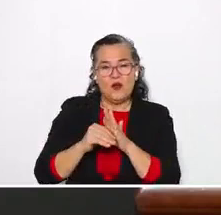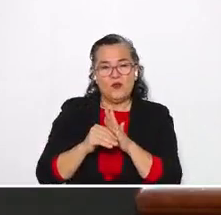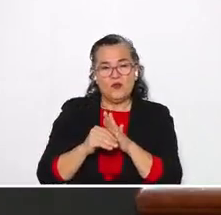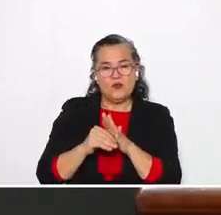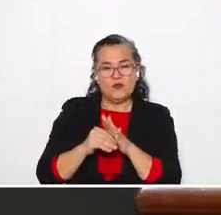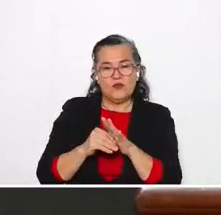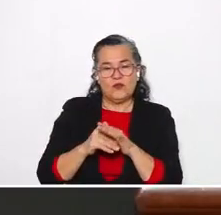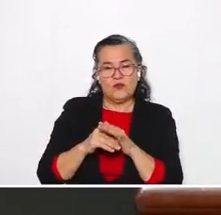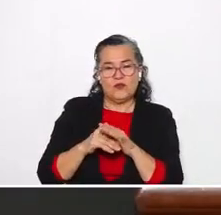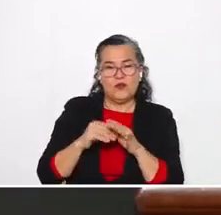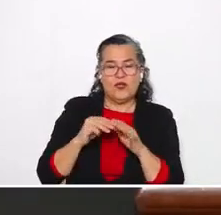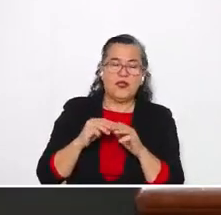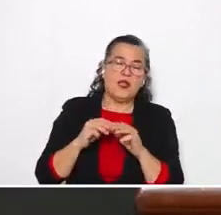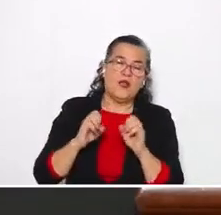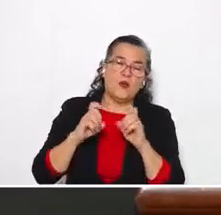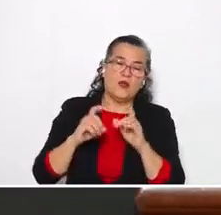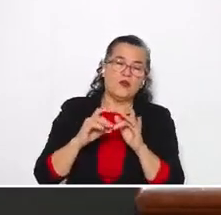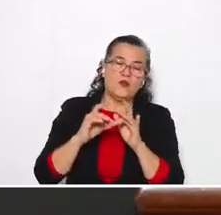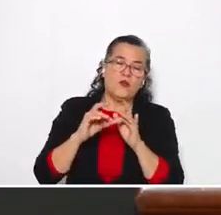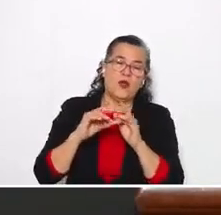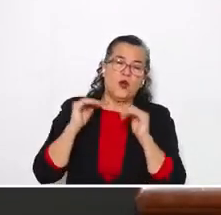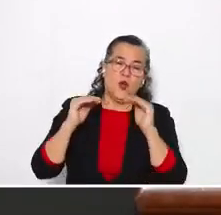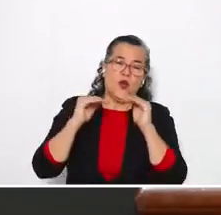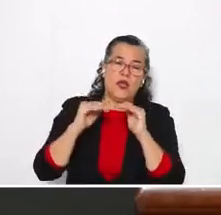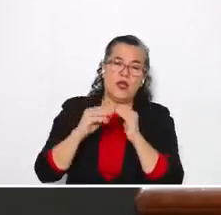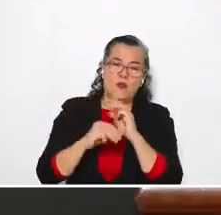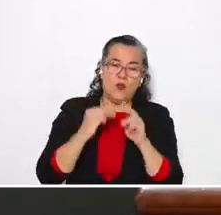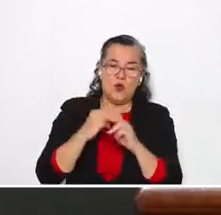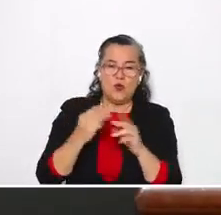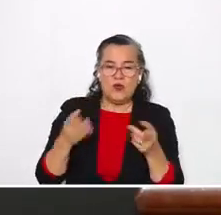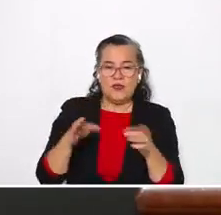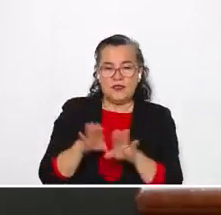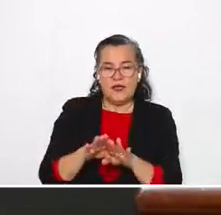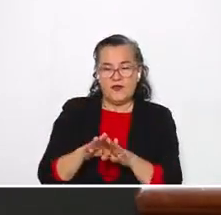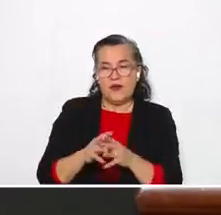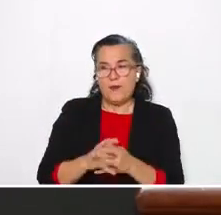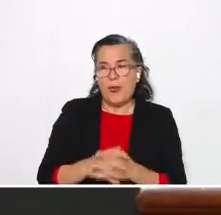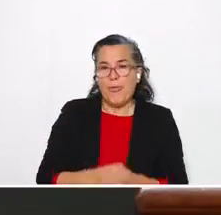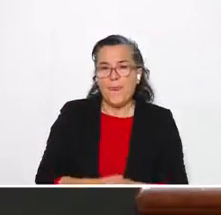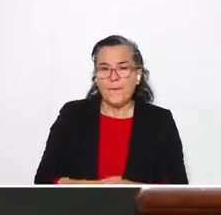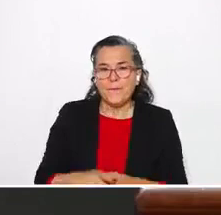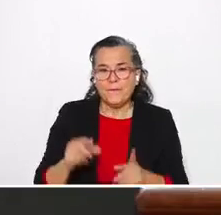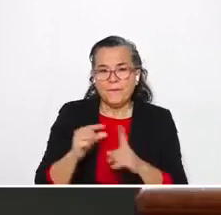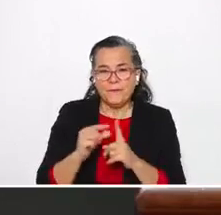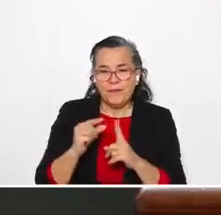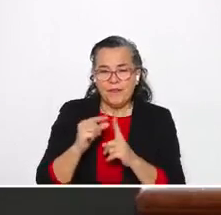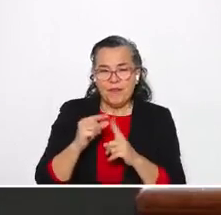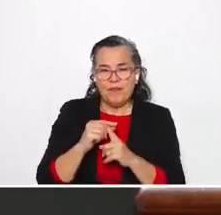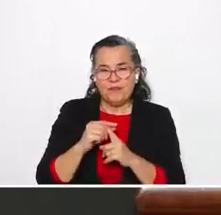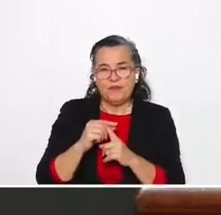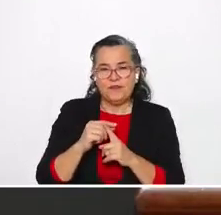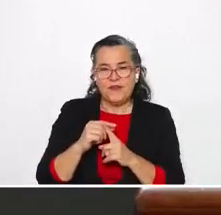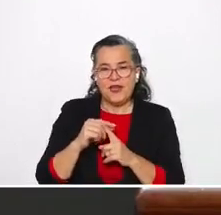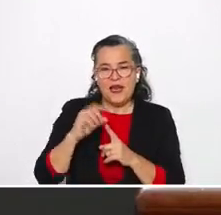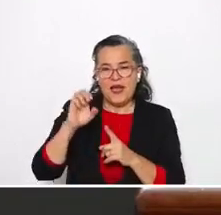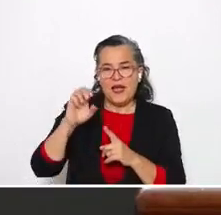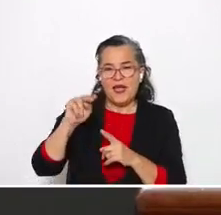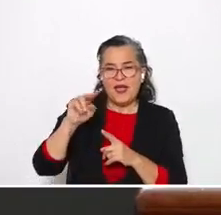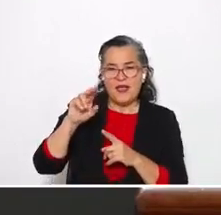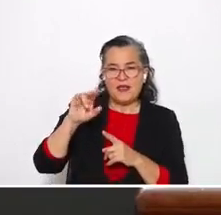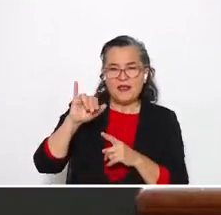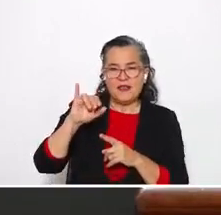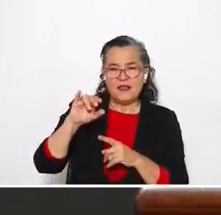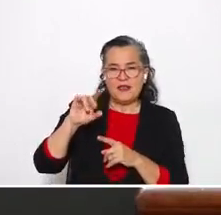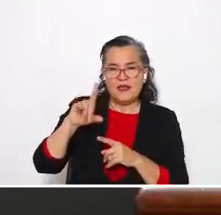superior en el mundo. Y cierro con unas palabras de la encíclica